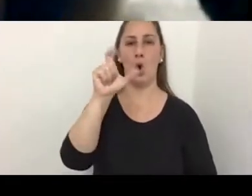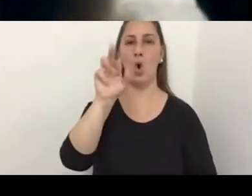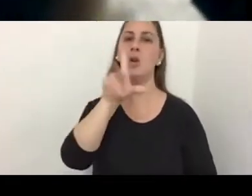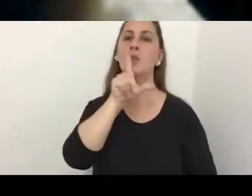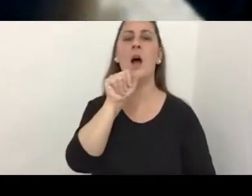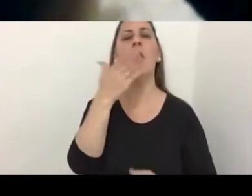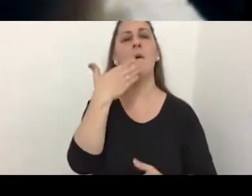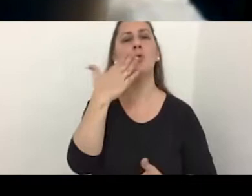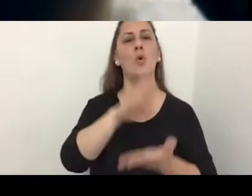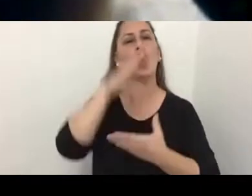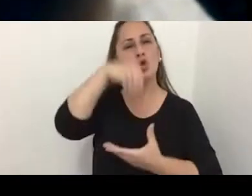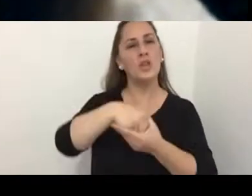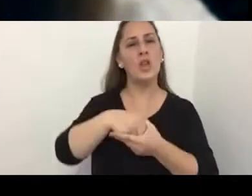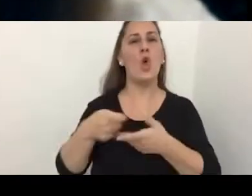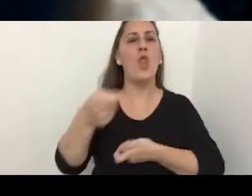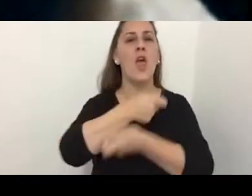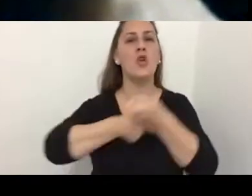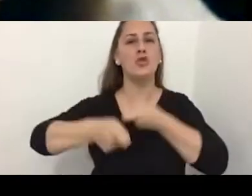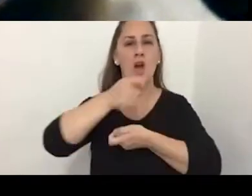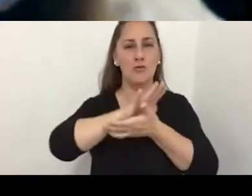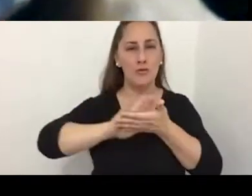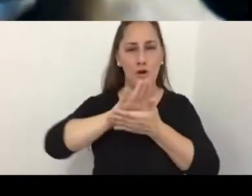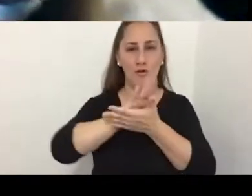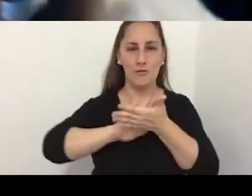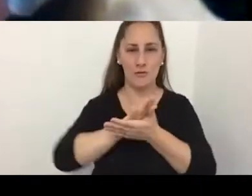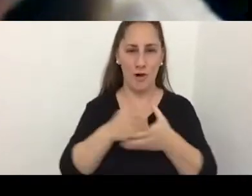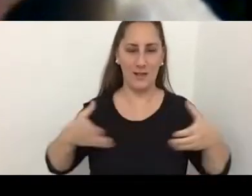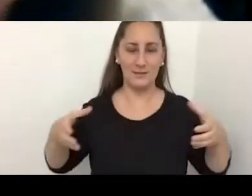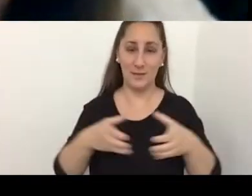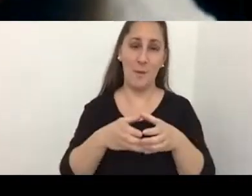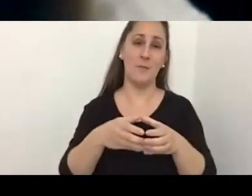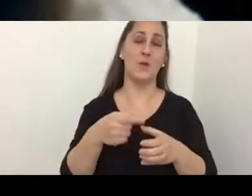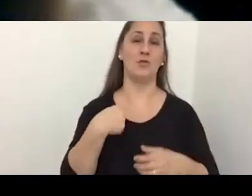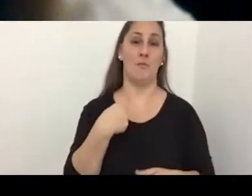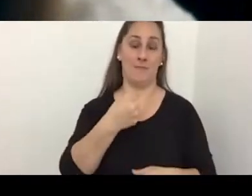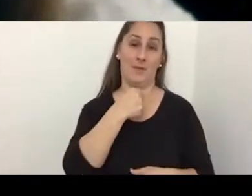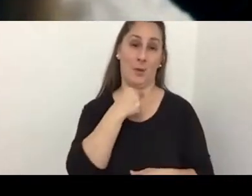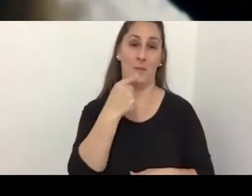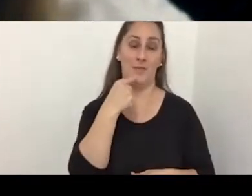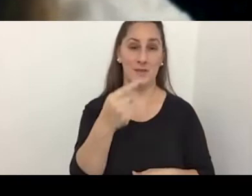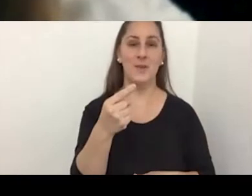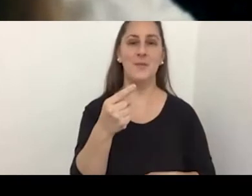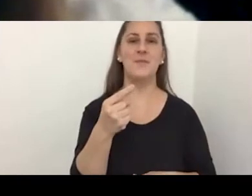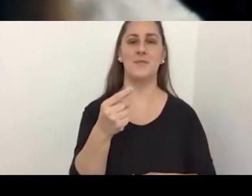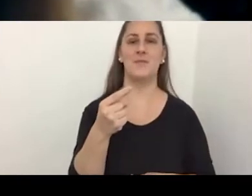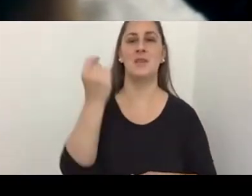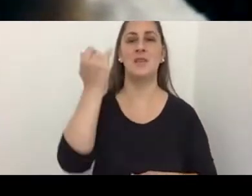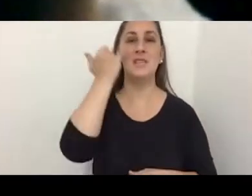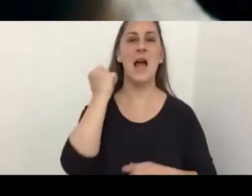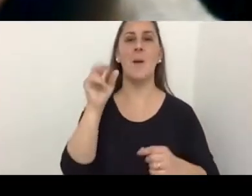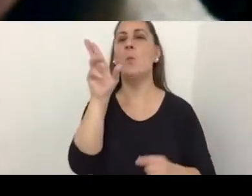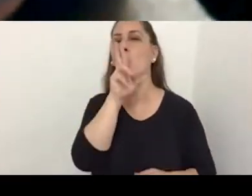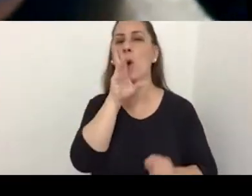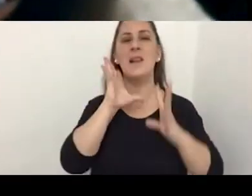negociación colectiva. Y quiero decirles que ya la secretaria de